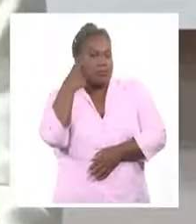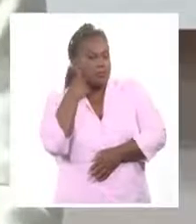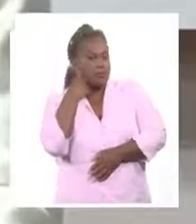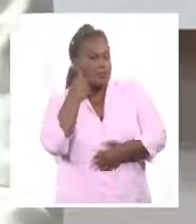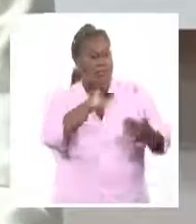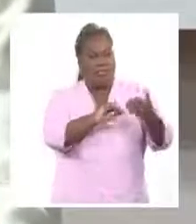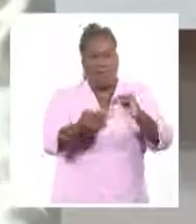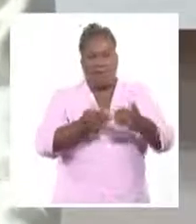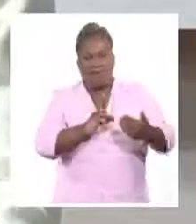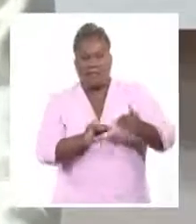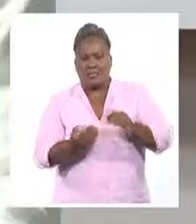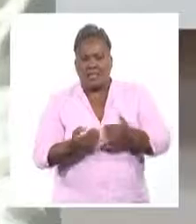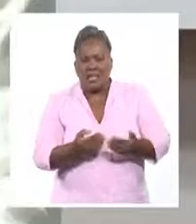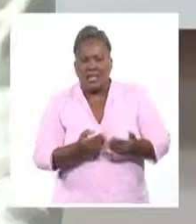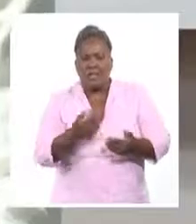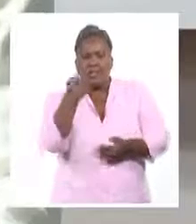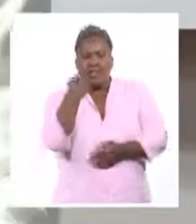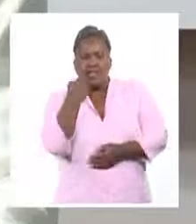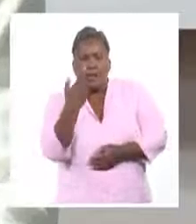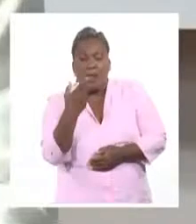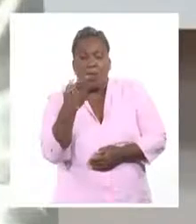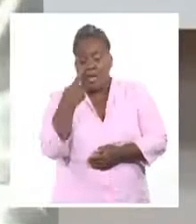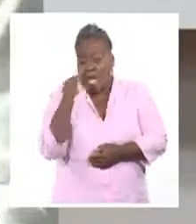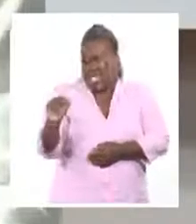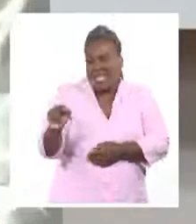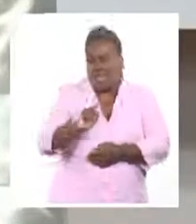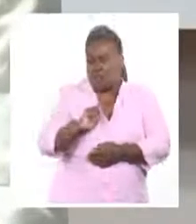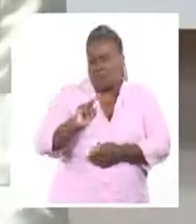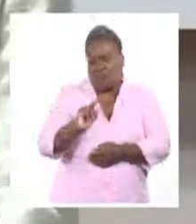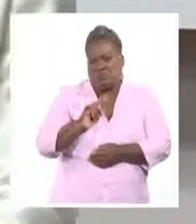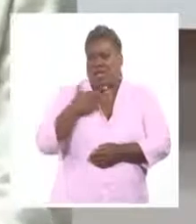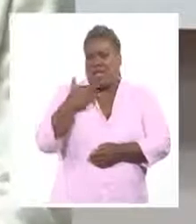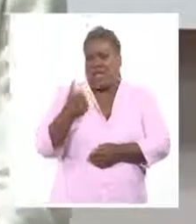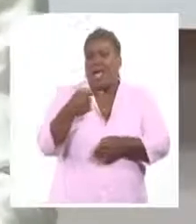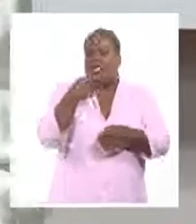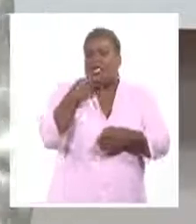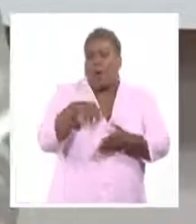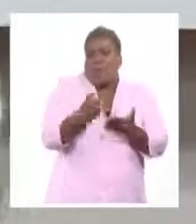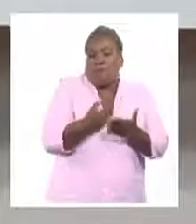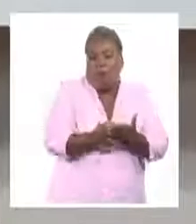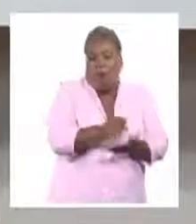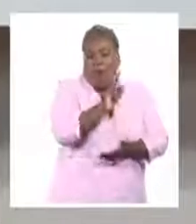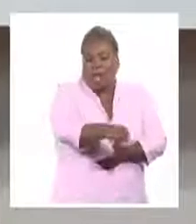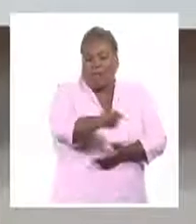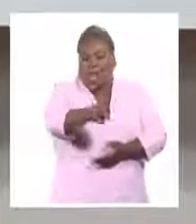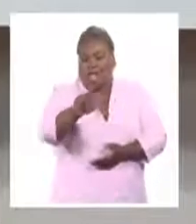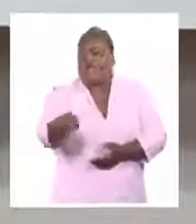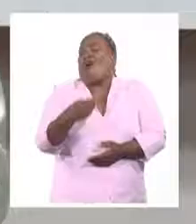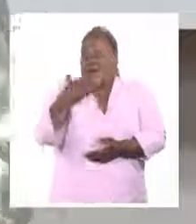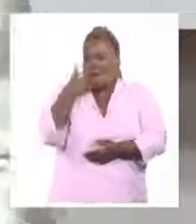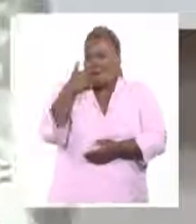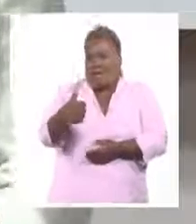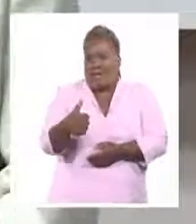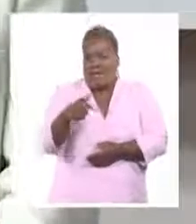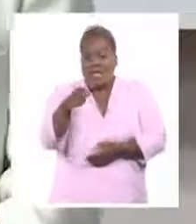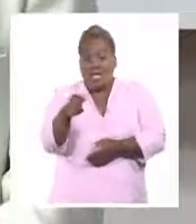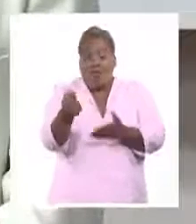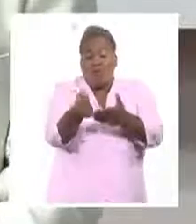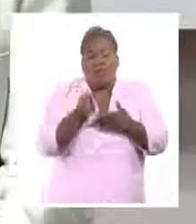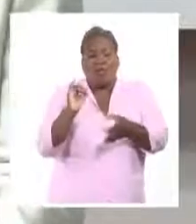debatir y mover la formación de otros consumos a través del diálogo real y la participación que garantiza mayor integración